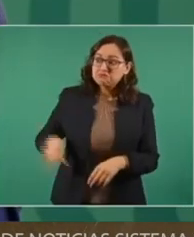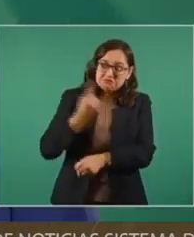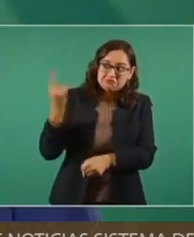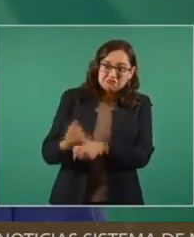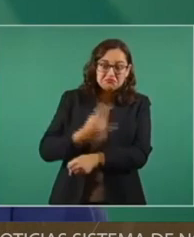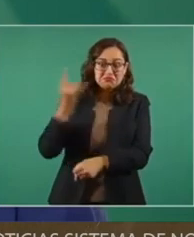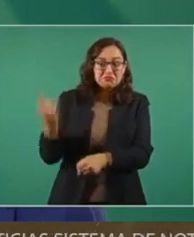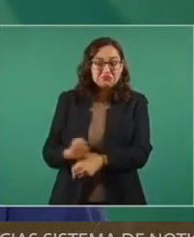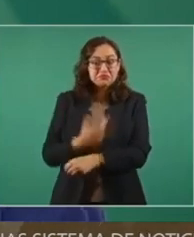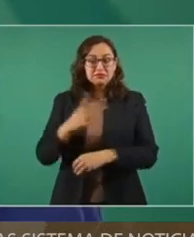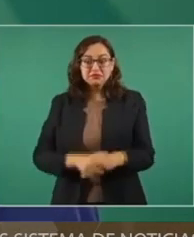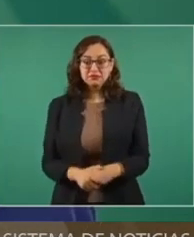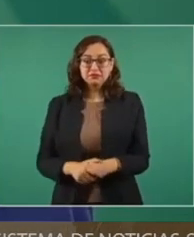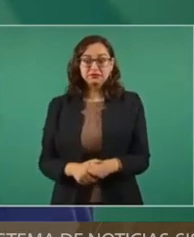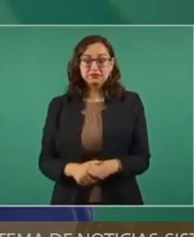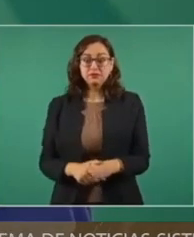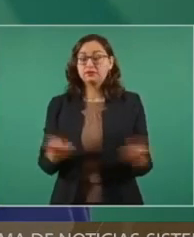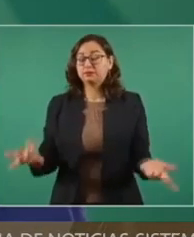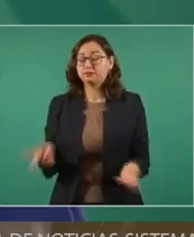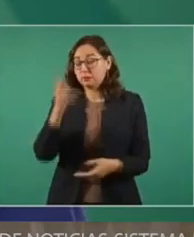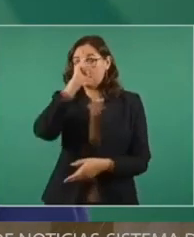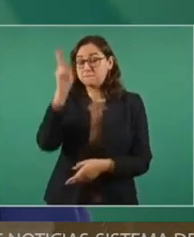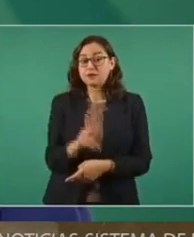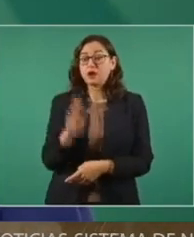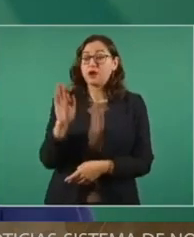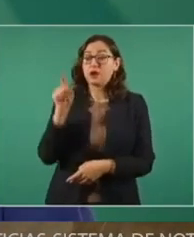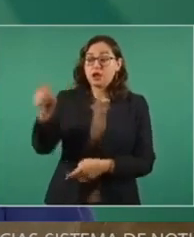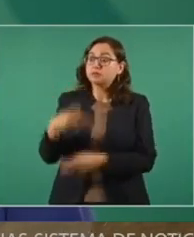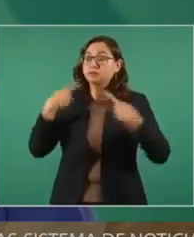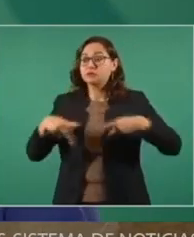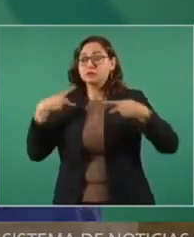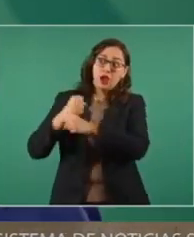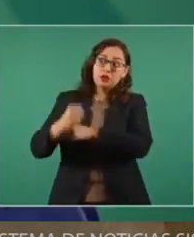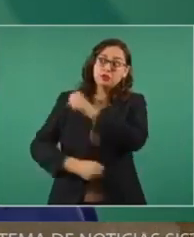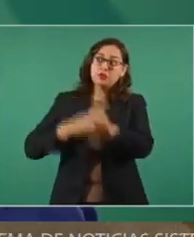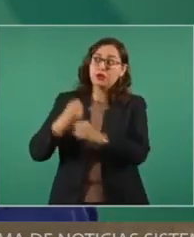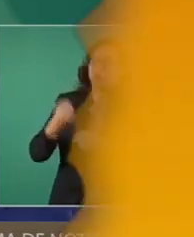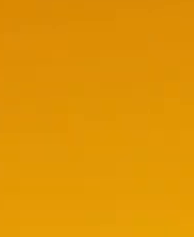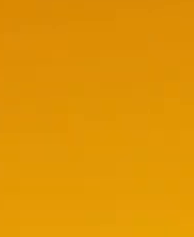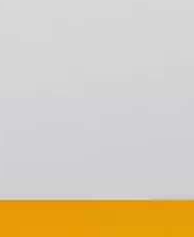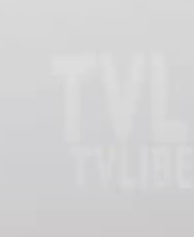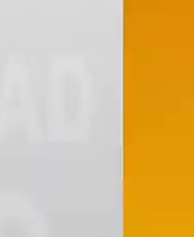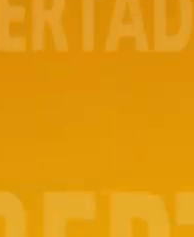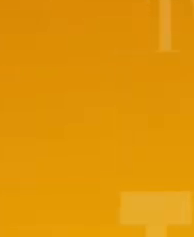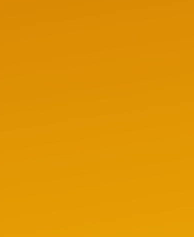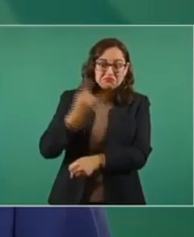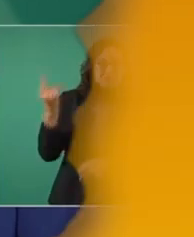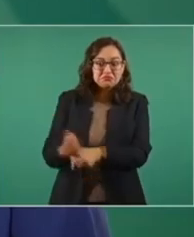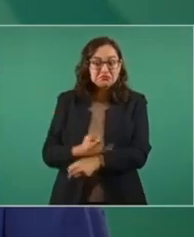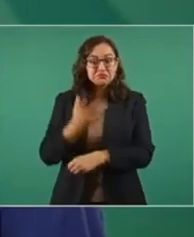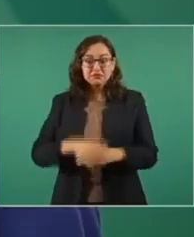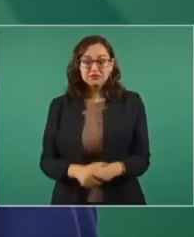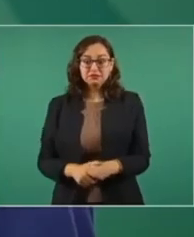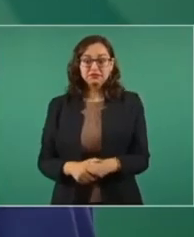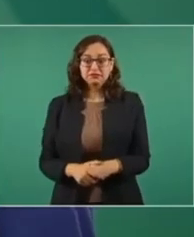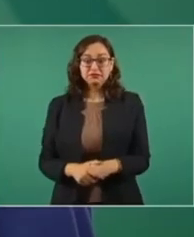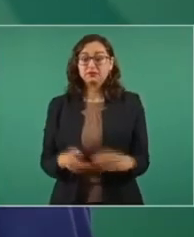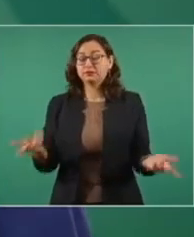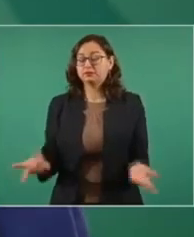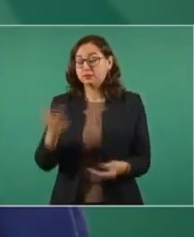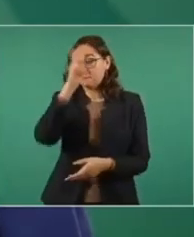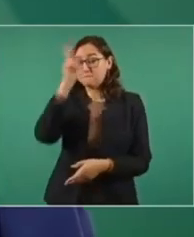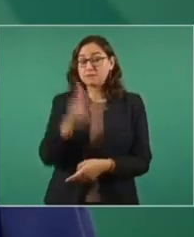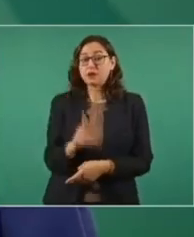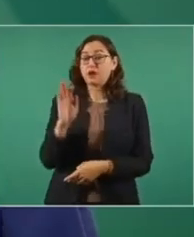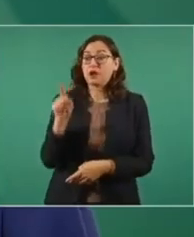gobierno, en particular la fiscalía, que lleva mucho tiempo y siguen los crímenes. López Obrador afirmó que es muy